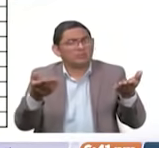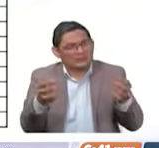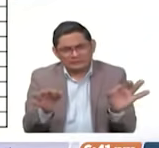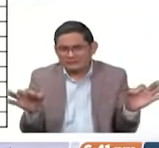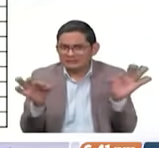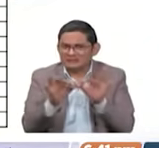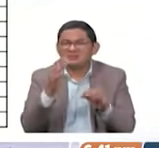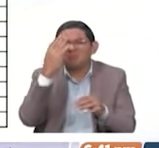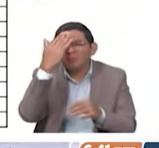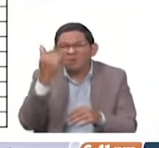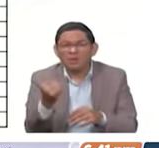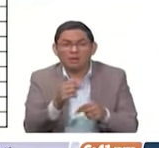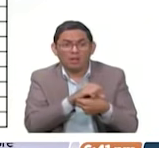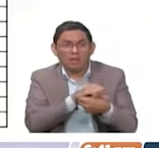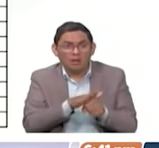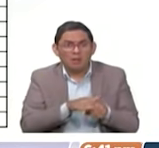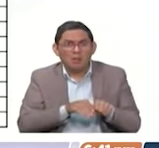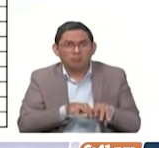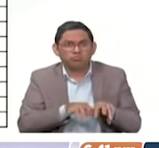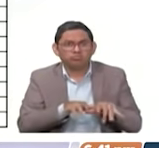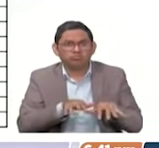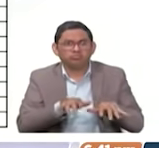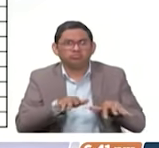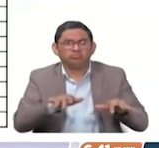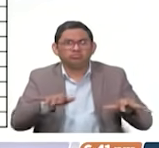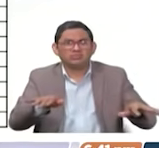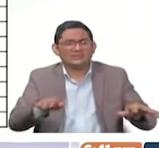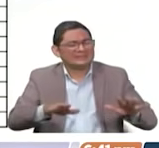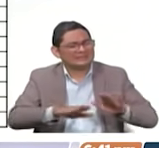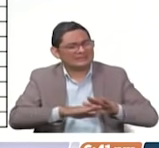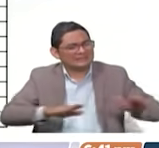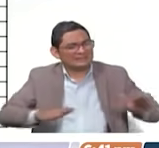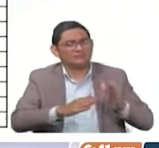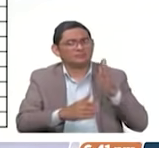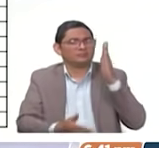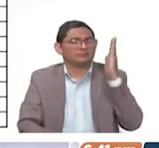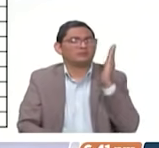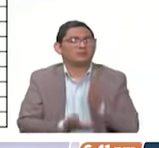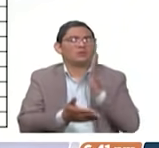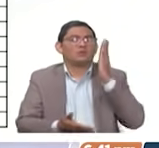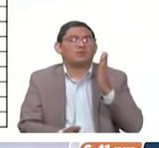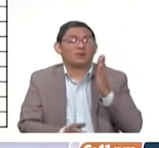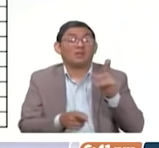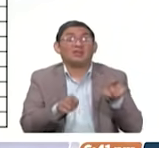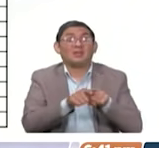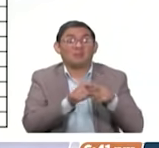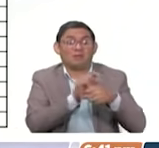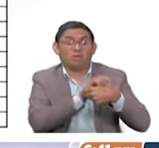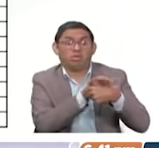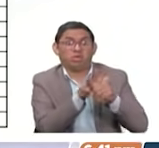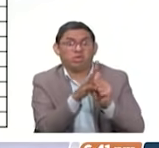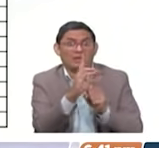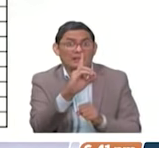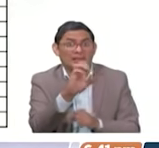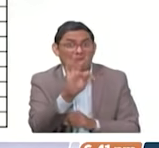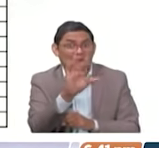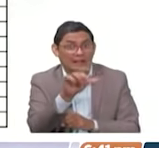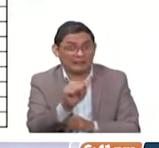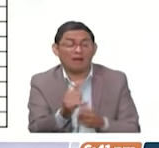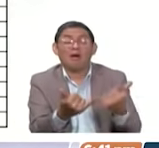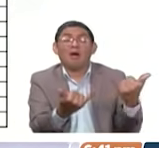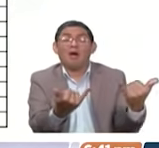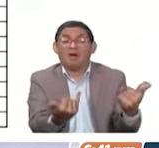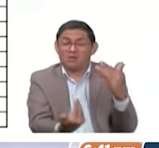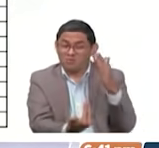detener el avance de esta pandemia y el avance sobre todo de esta cepa delta que está llegando a nuestro país